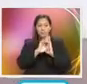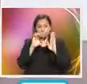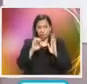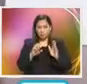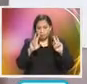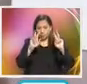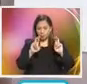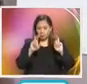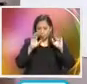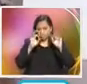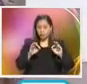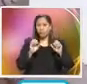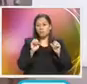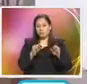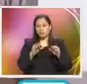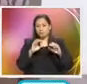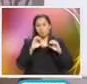institucionalizado,